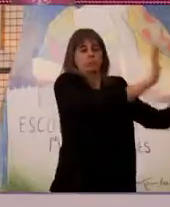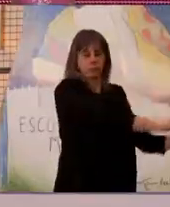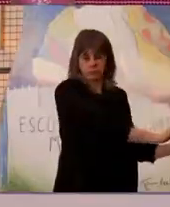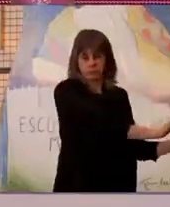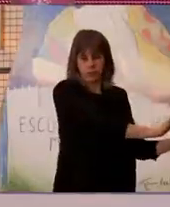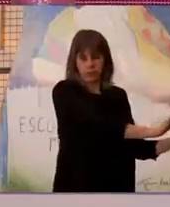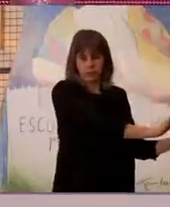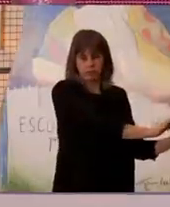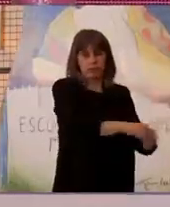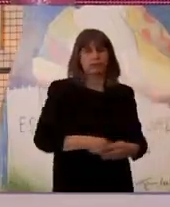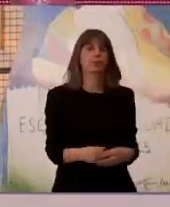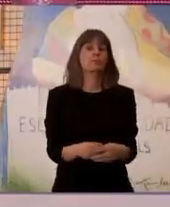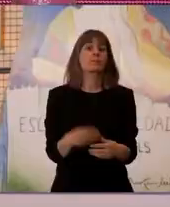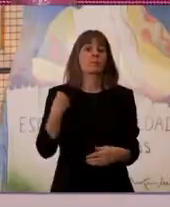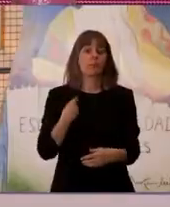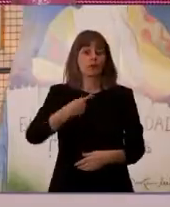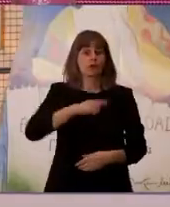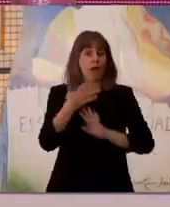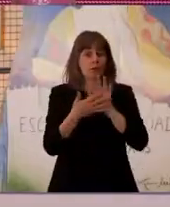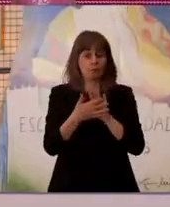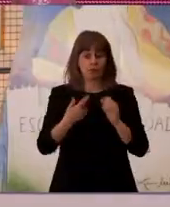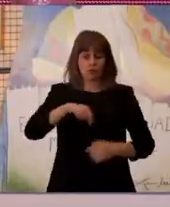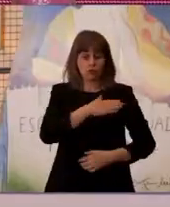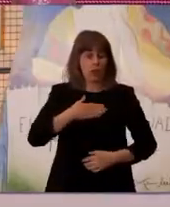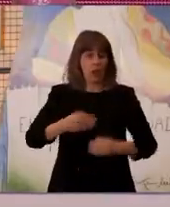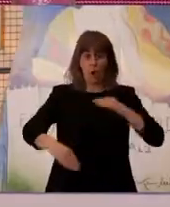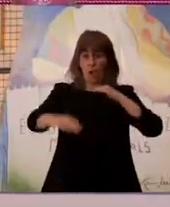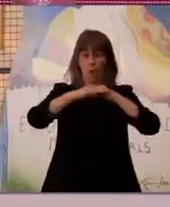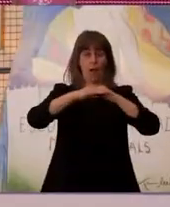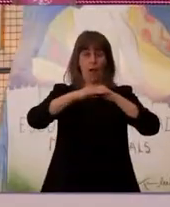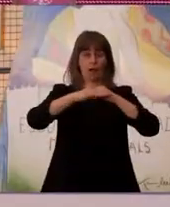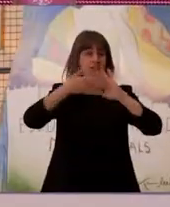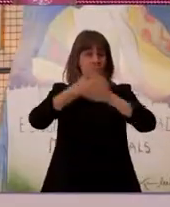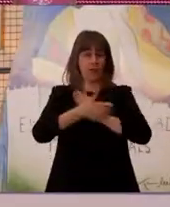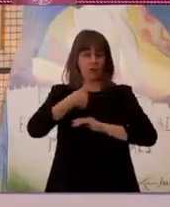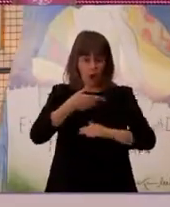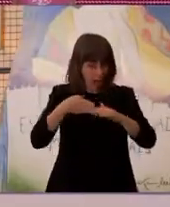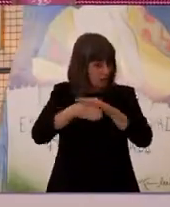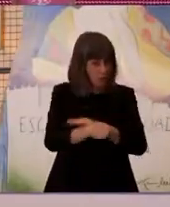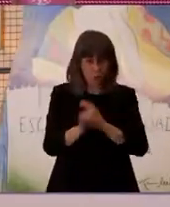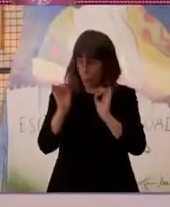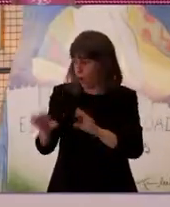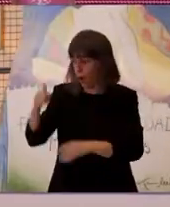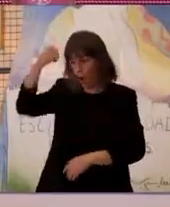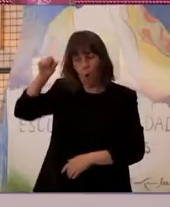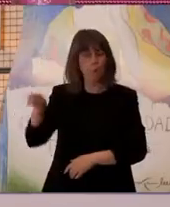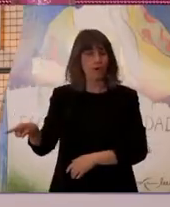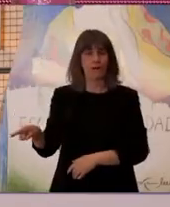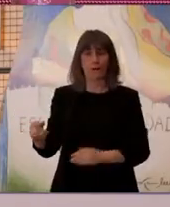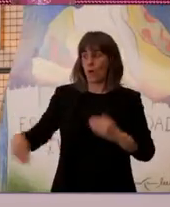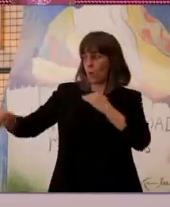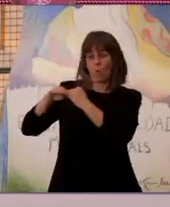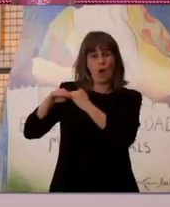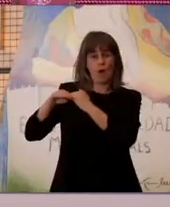cuando decíamos ser iguales quería decir acceder a lo que acceden los hombres que era lo valoroso lo valioso